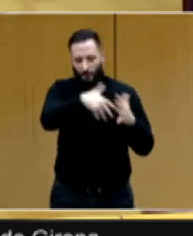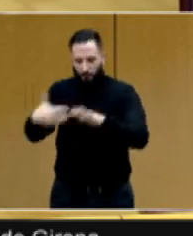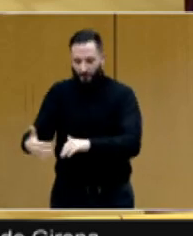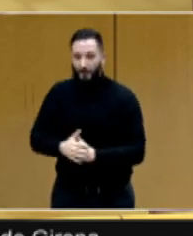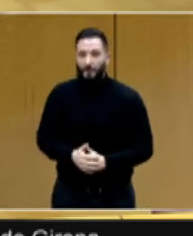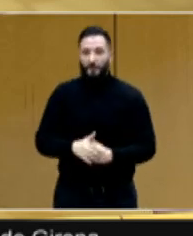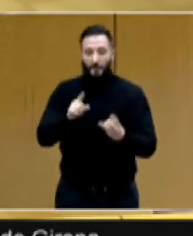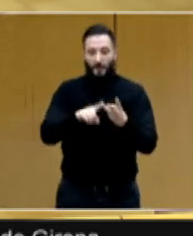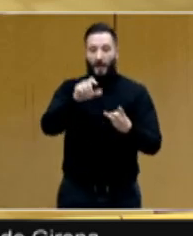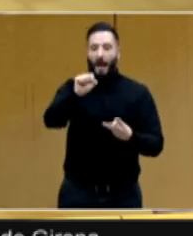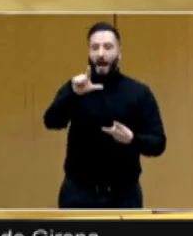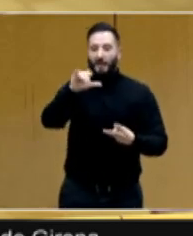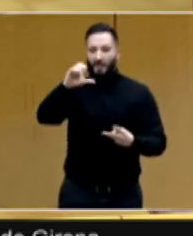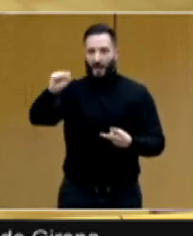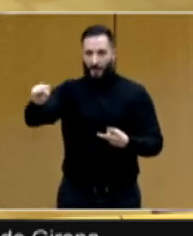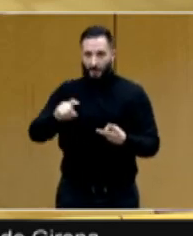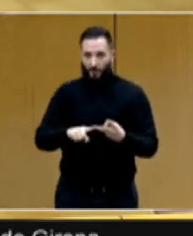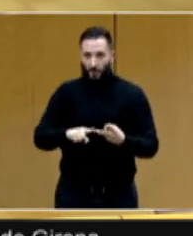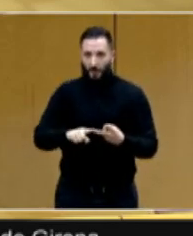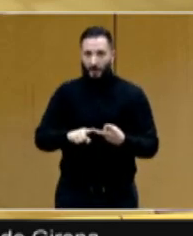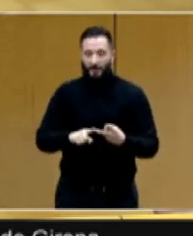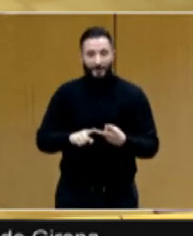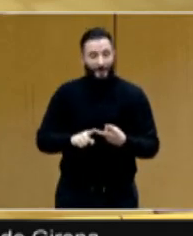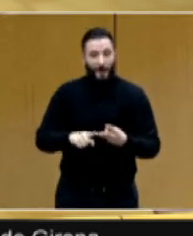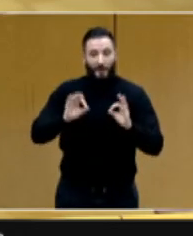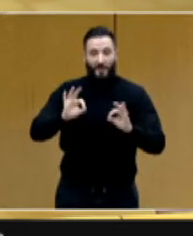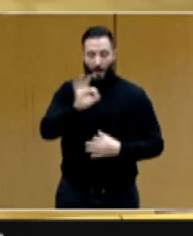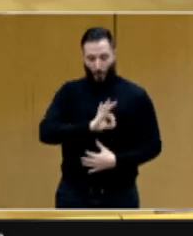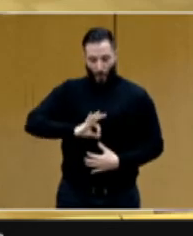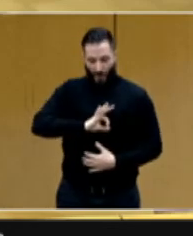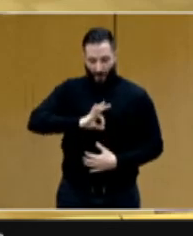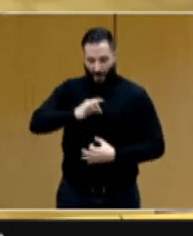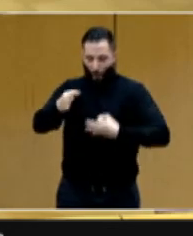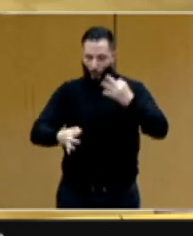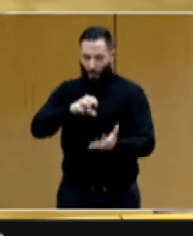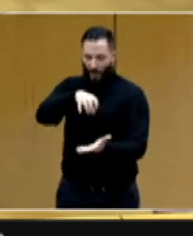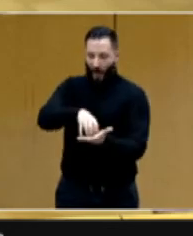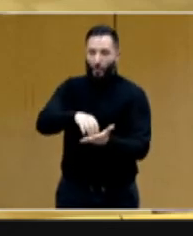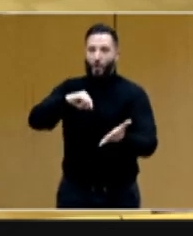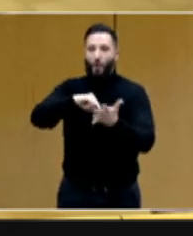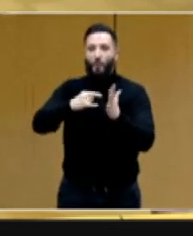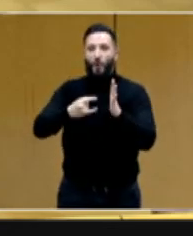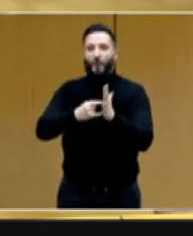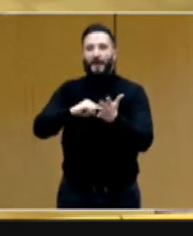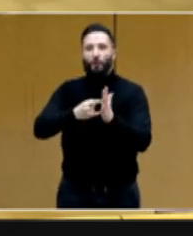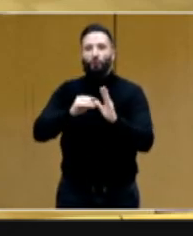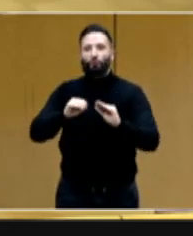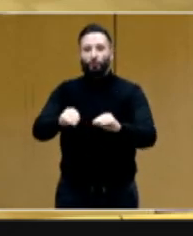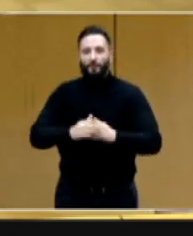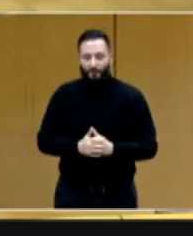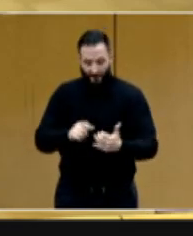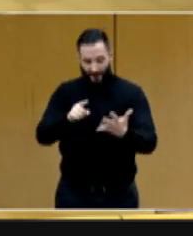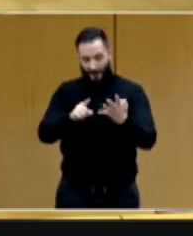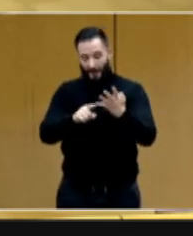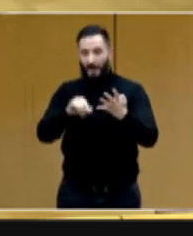calaza López notario de Estrada pontevedra multitud de libros tiene proyectos de investigación etcétera Don Ignacio iría